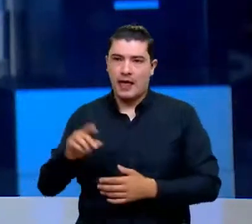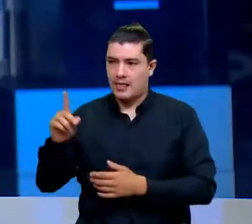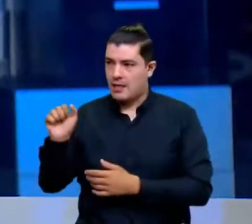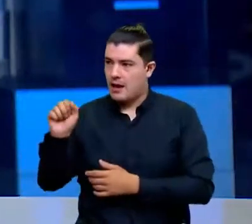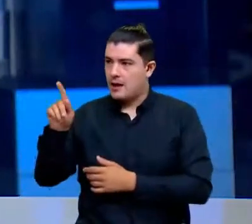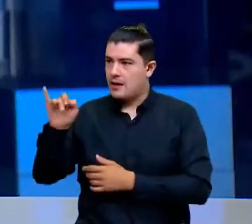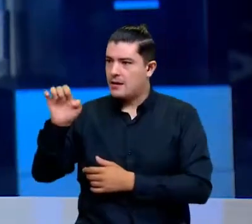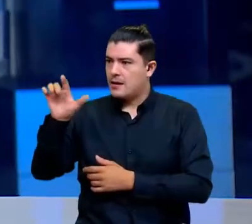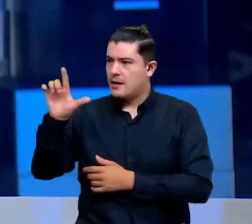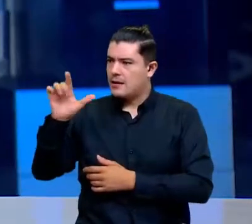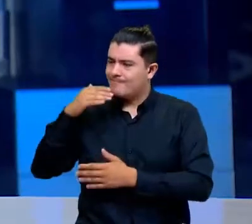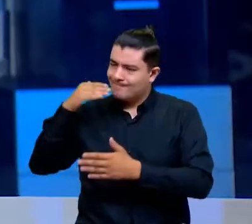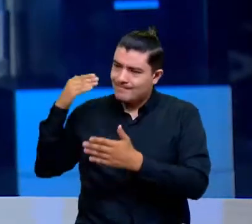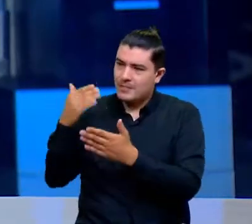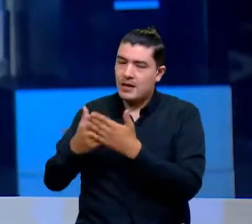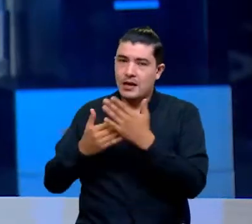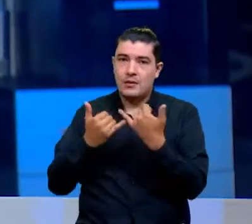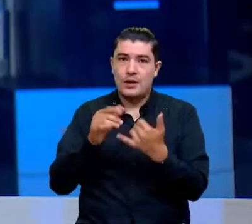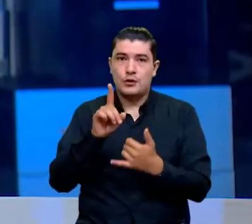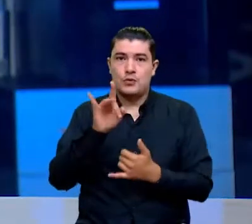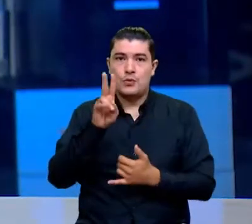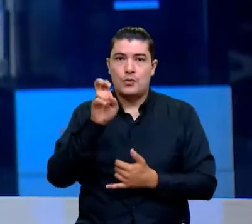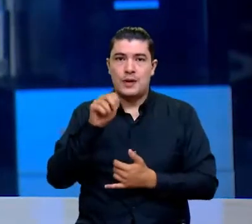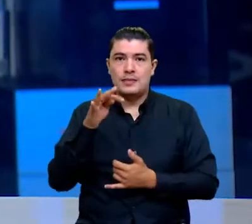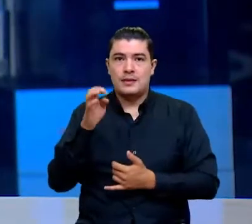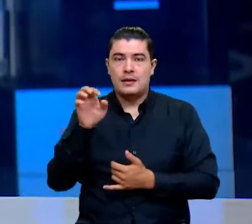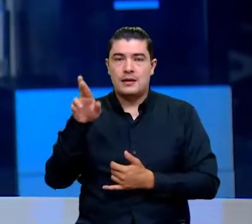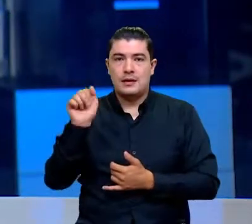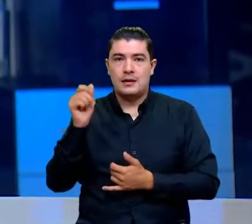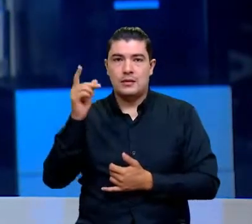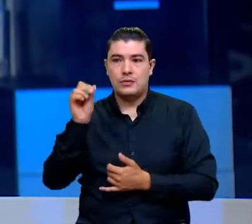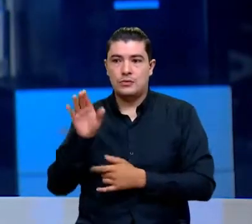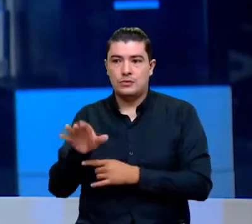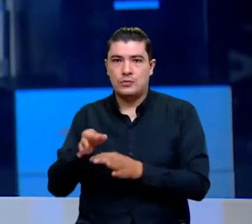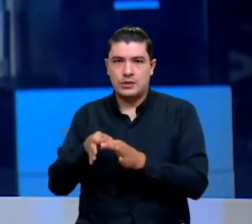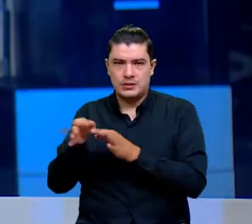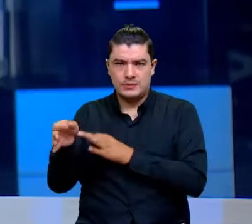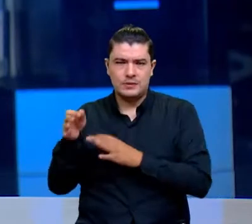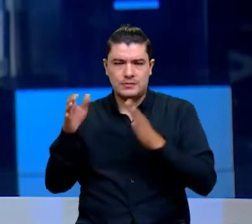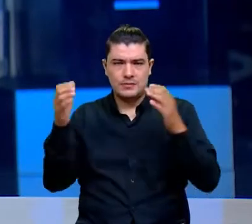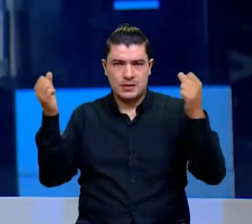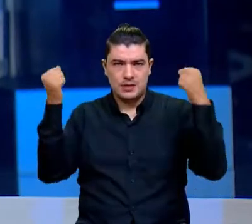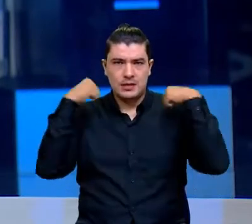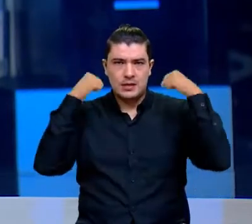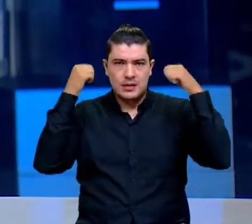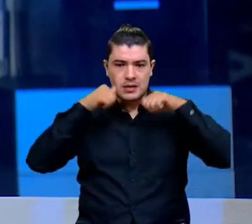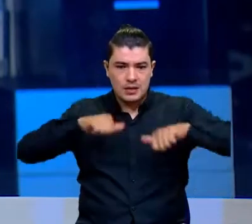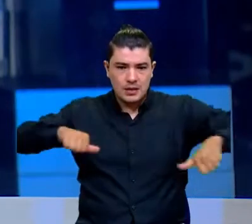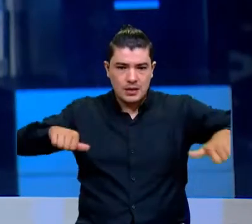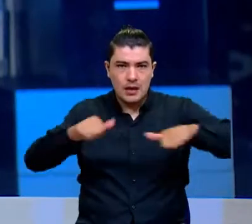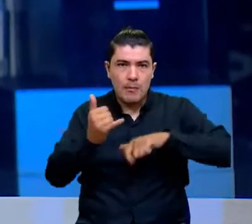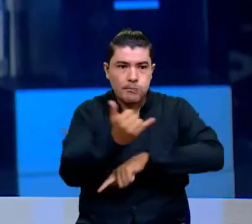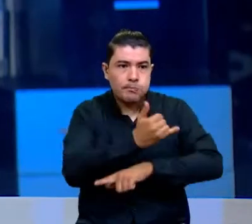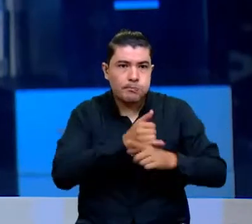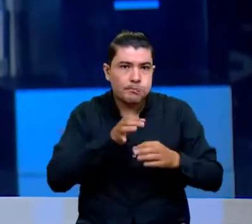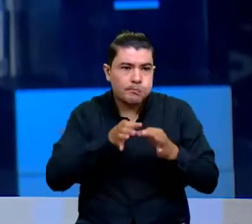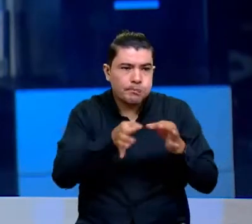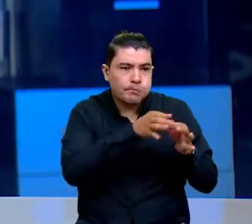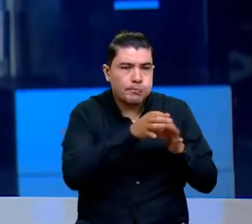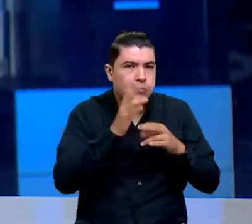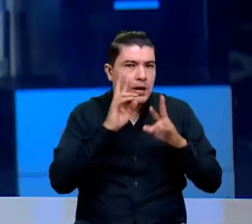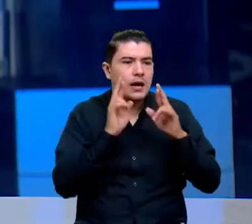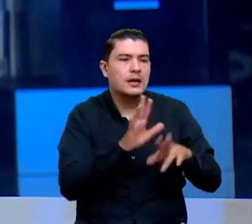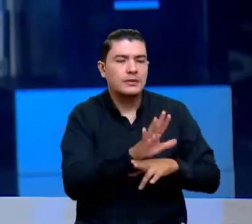Ahora vamos con Dubán Torrado, quien se encuentra en el municipio de Piedecuesta, en el área metropolitana de Bucaramanga, otro de los municipios que son ícono por